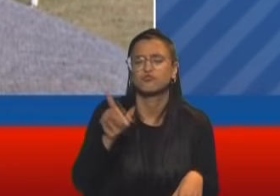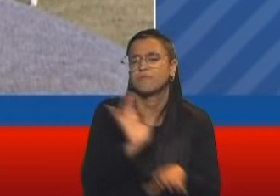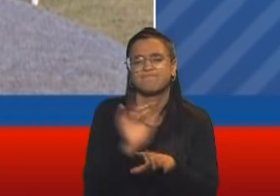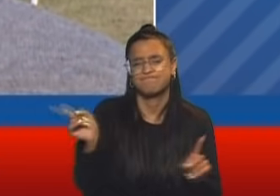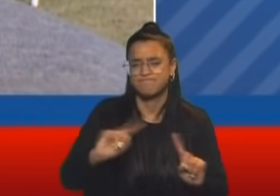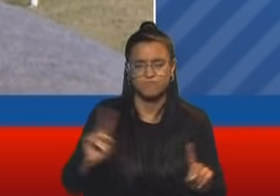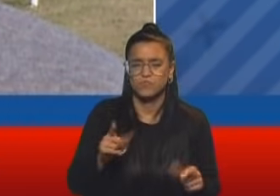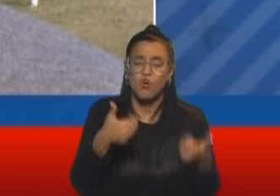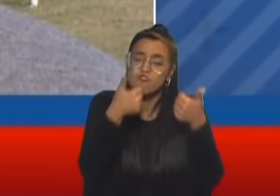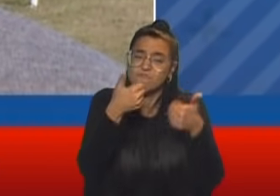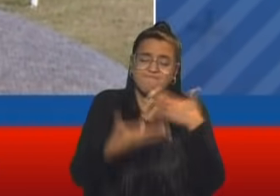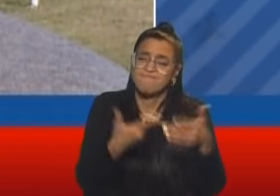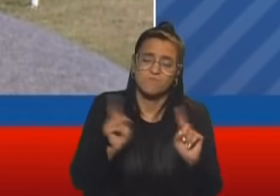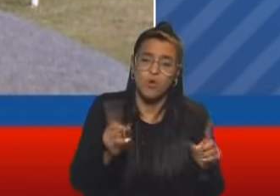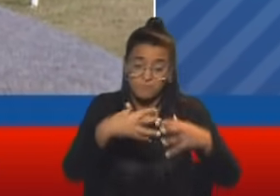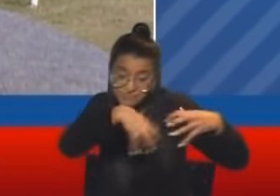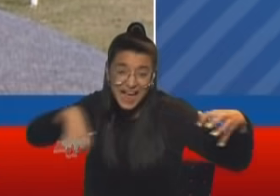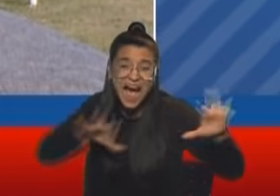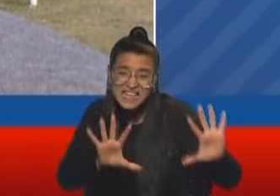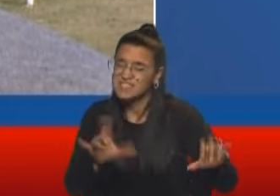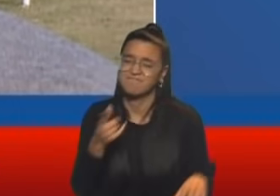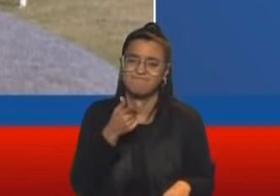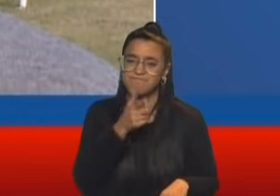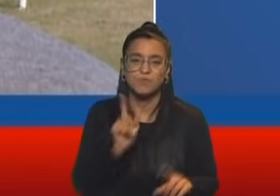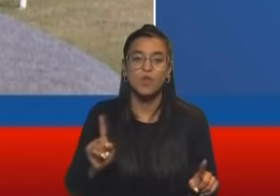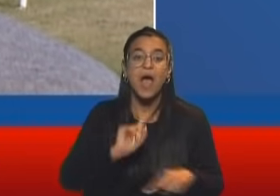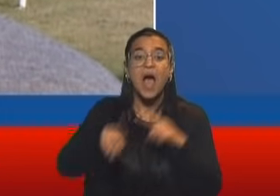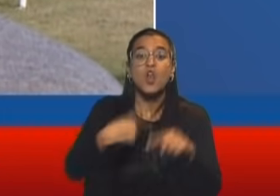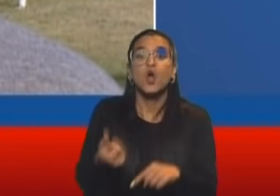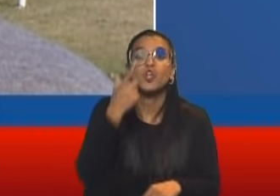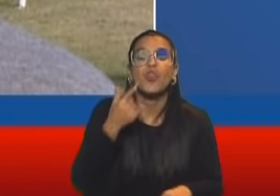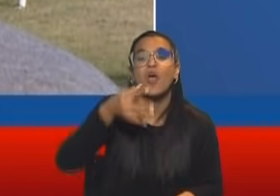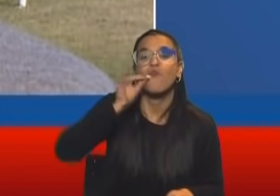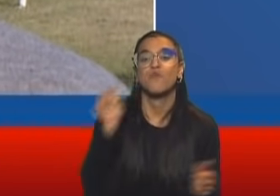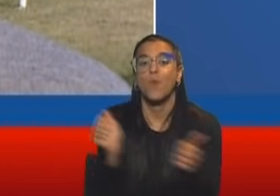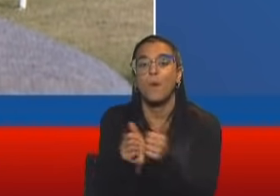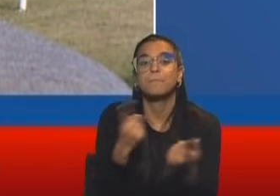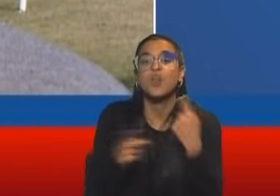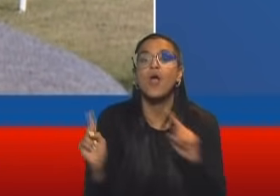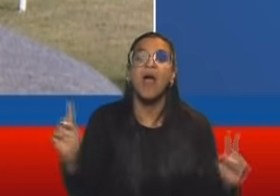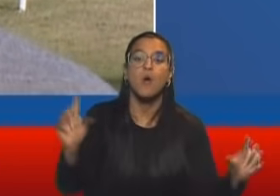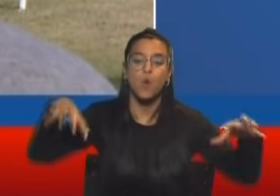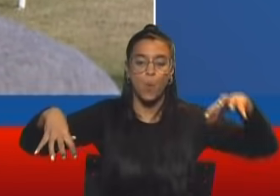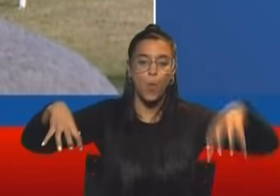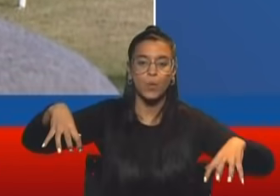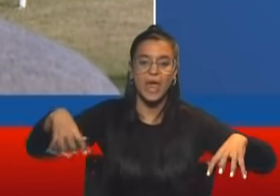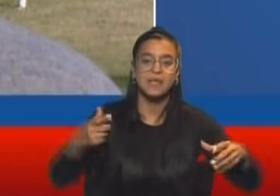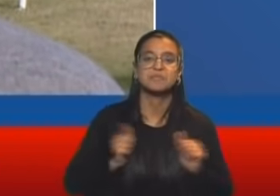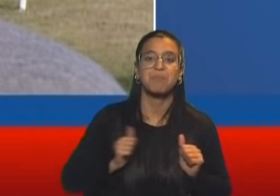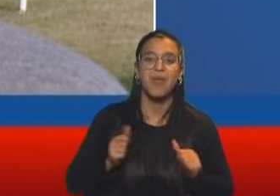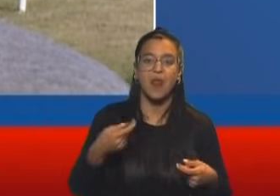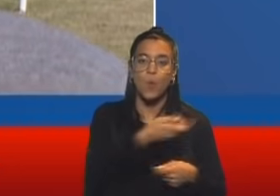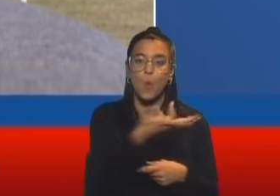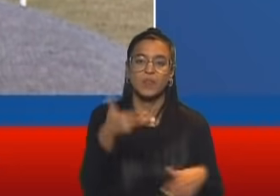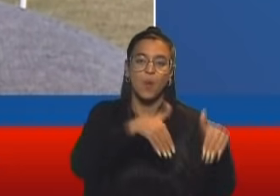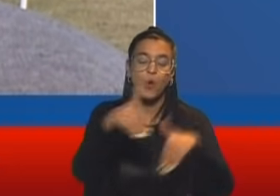lo beneficia. No, separarse de esta manera no. Van al otro día a tomar café, pero cada uno tiene su búnker. Esto es lo que se